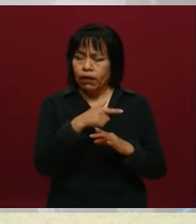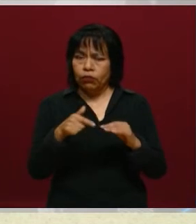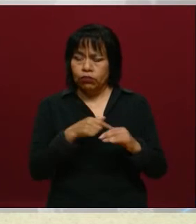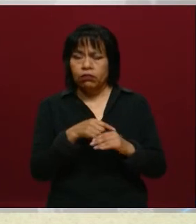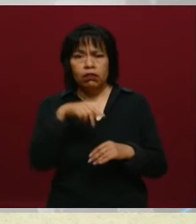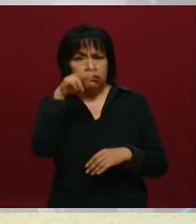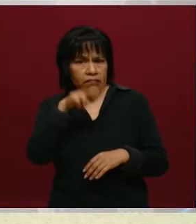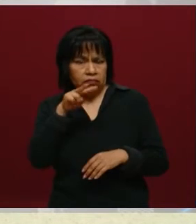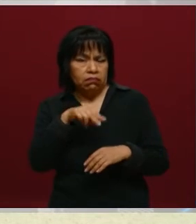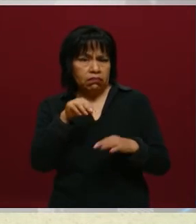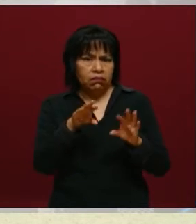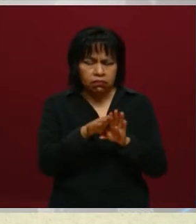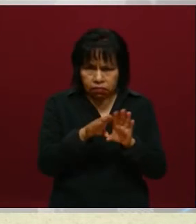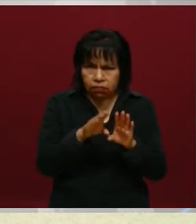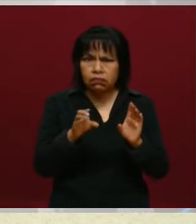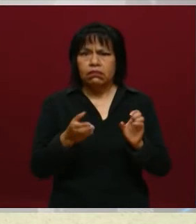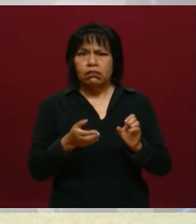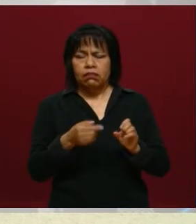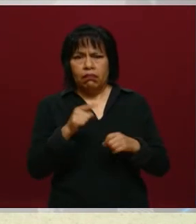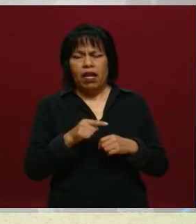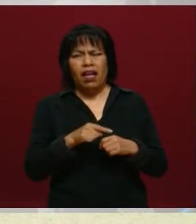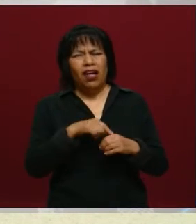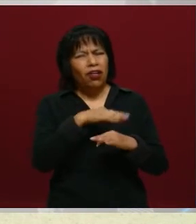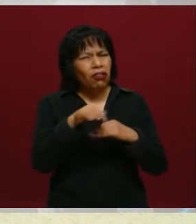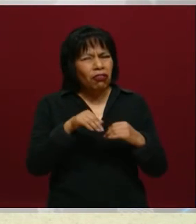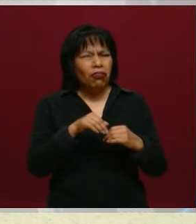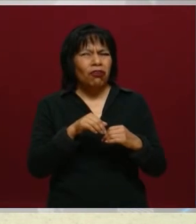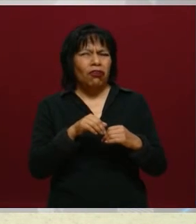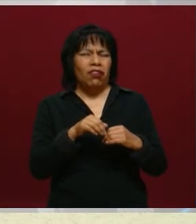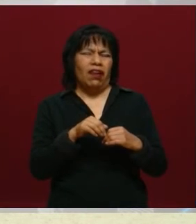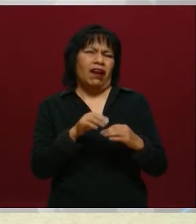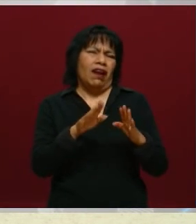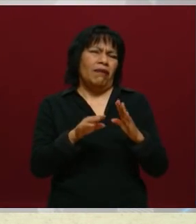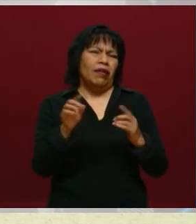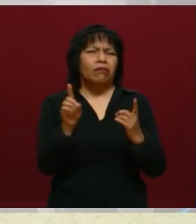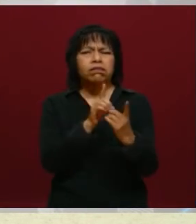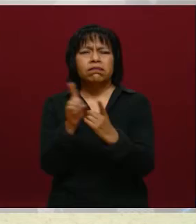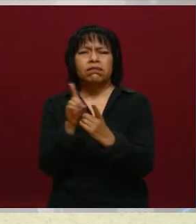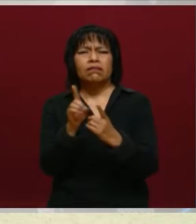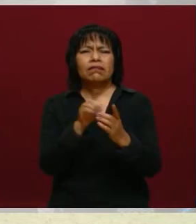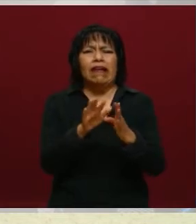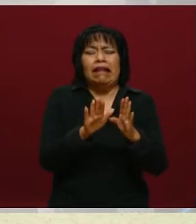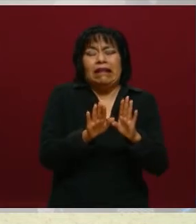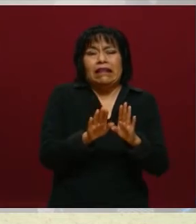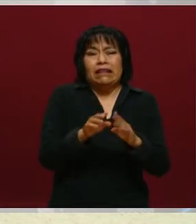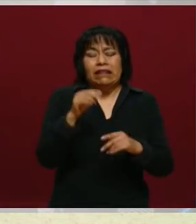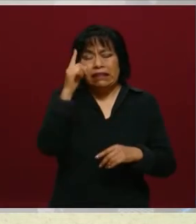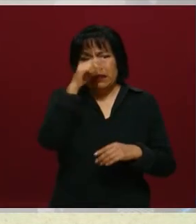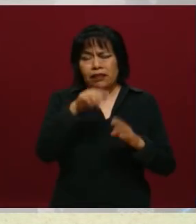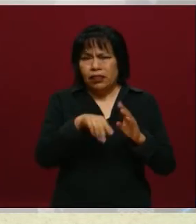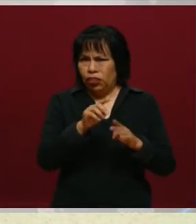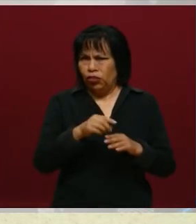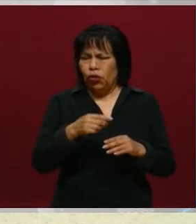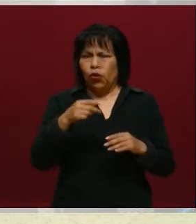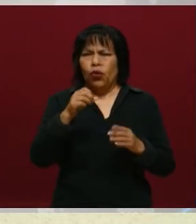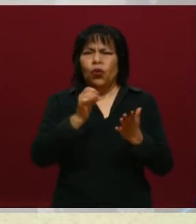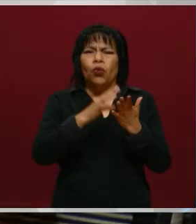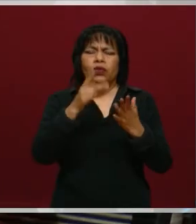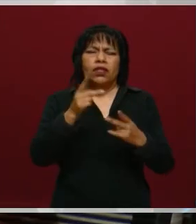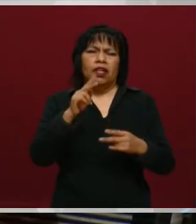de una realidad que nos reclama y pues actuar actuar no solamente en beneficio personal